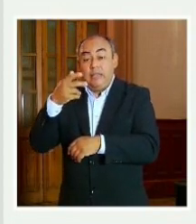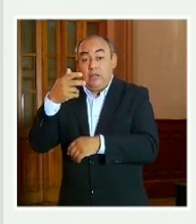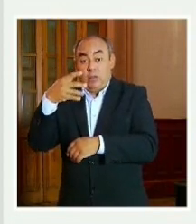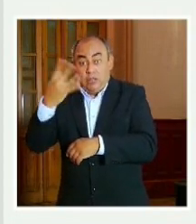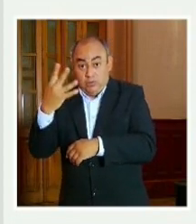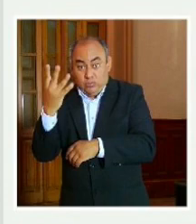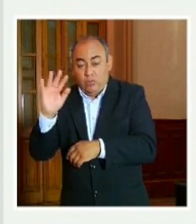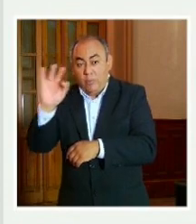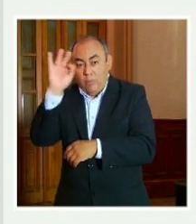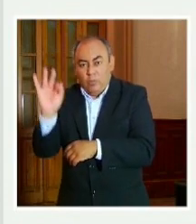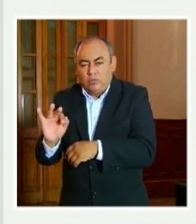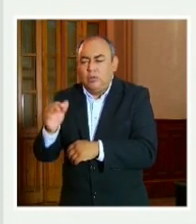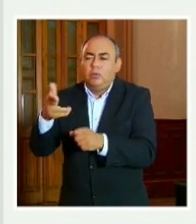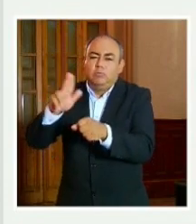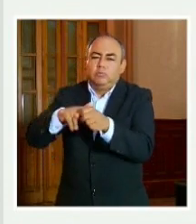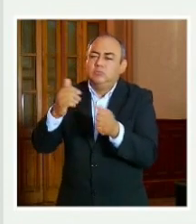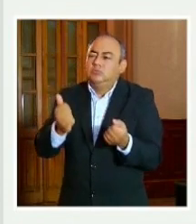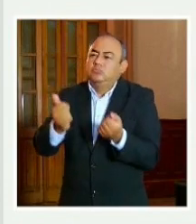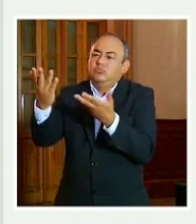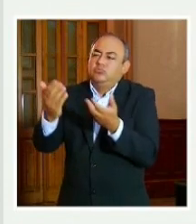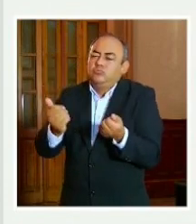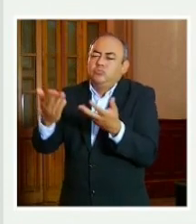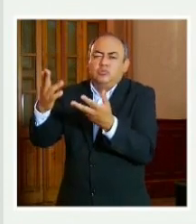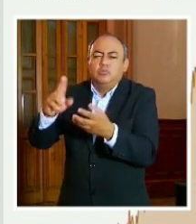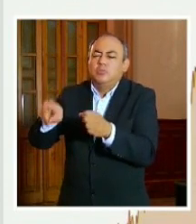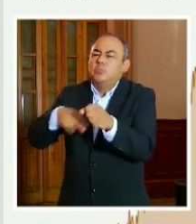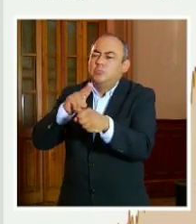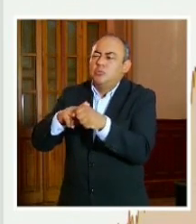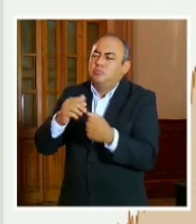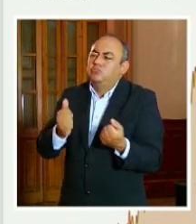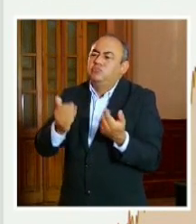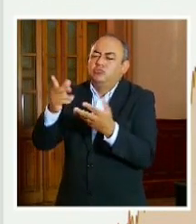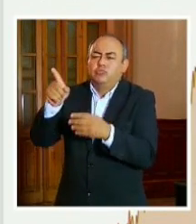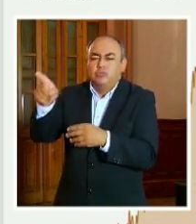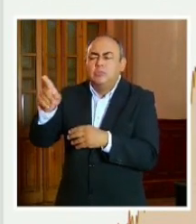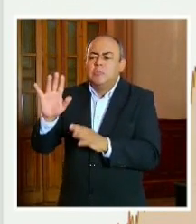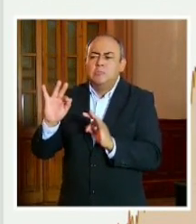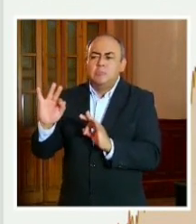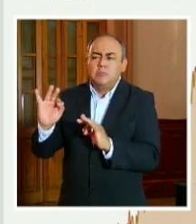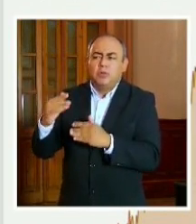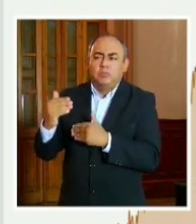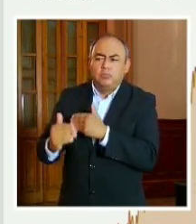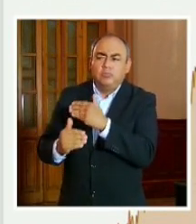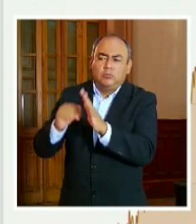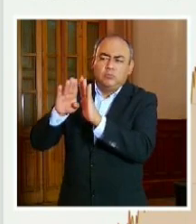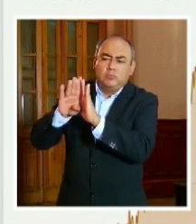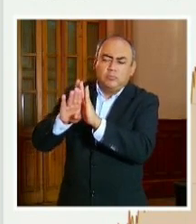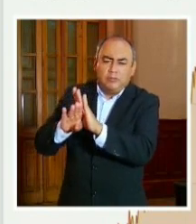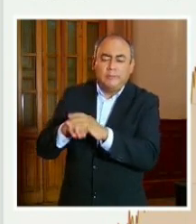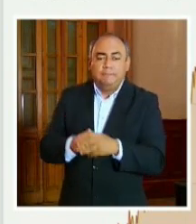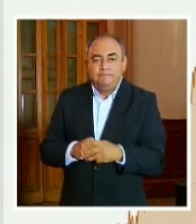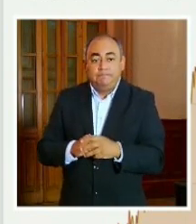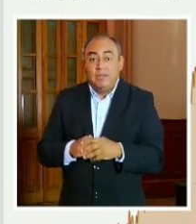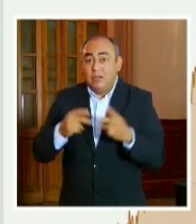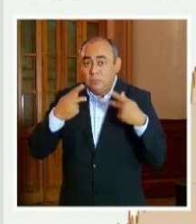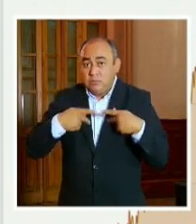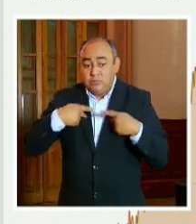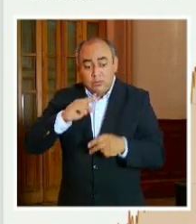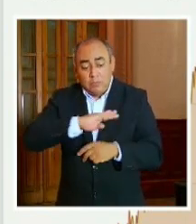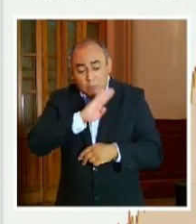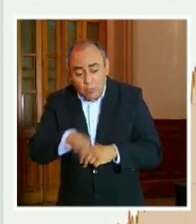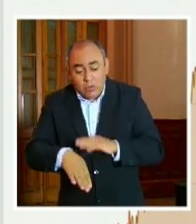en hospitalización. Continuamos con buenas cifras en este indicador. Las defunciones, pues por tercer